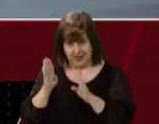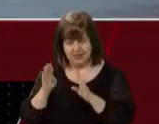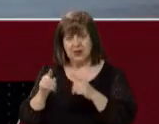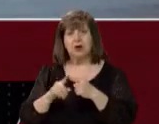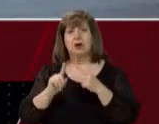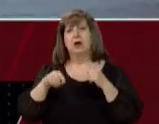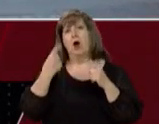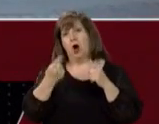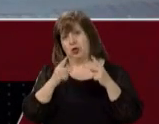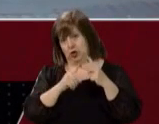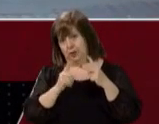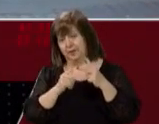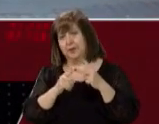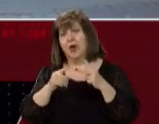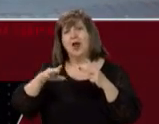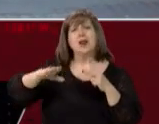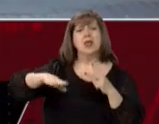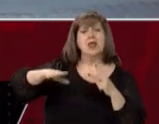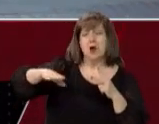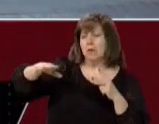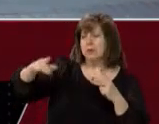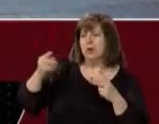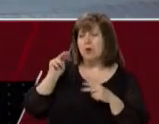ejemplo, si el paciente presenta o el niño